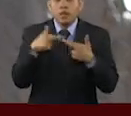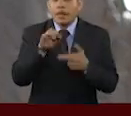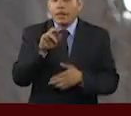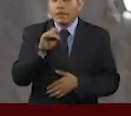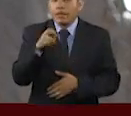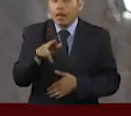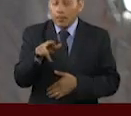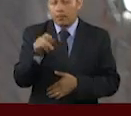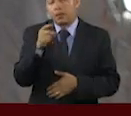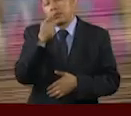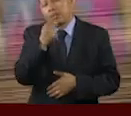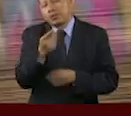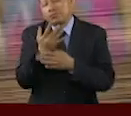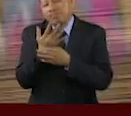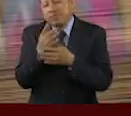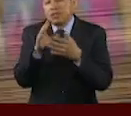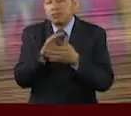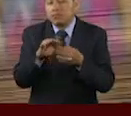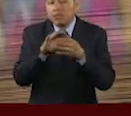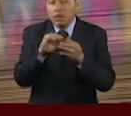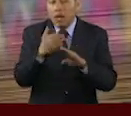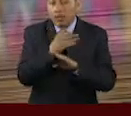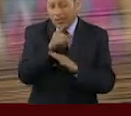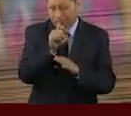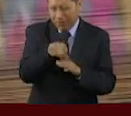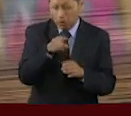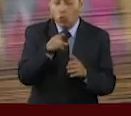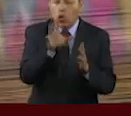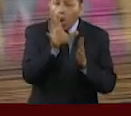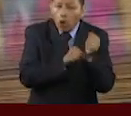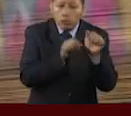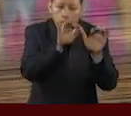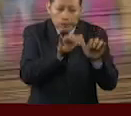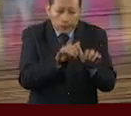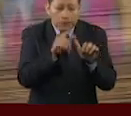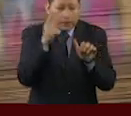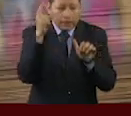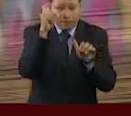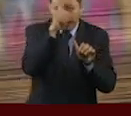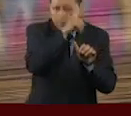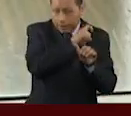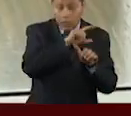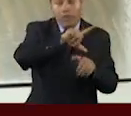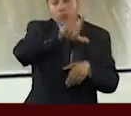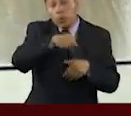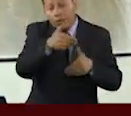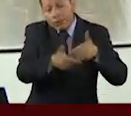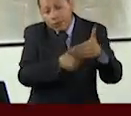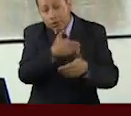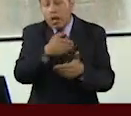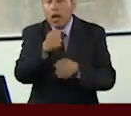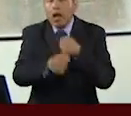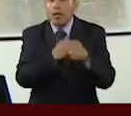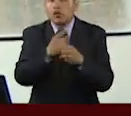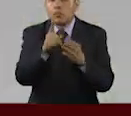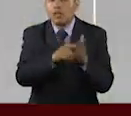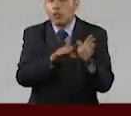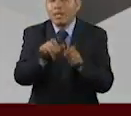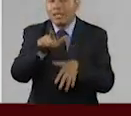Sosa habló de las dificultades para la redacción de la Carta Magna y Cómo influyó posteriormente en la constitución del año de